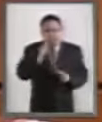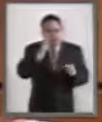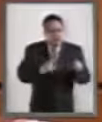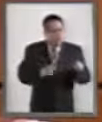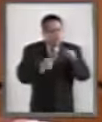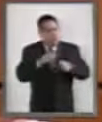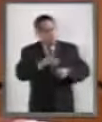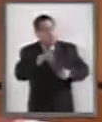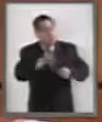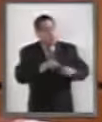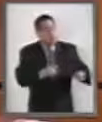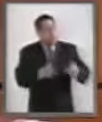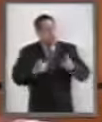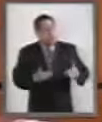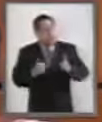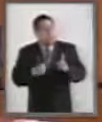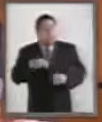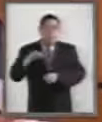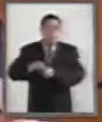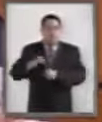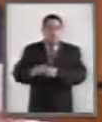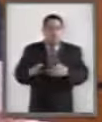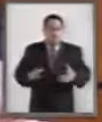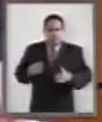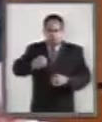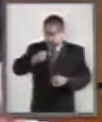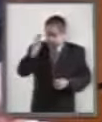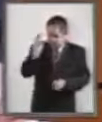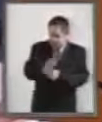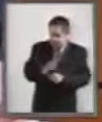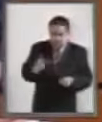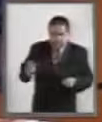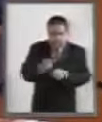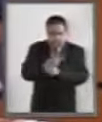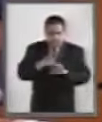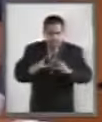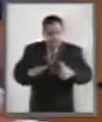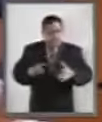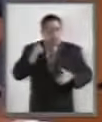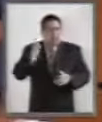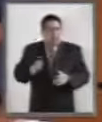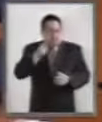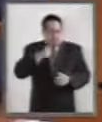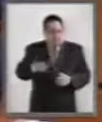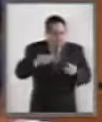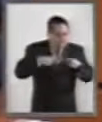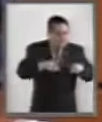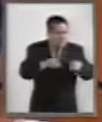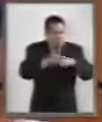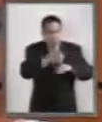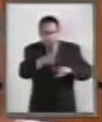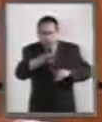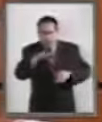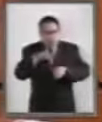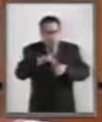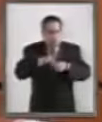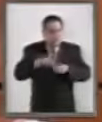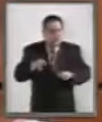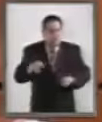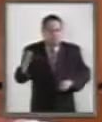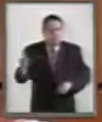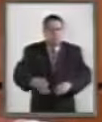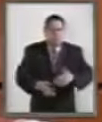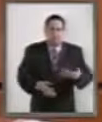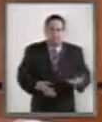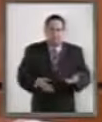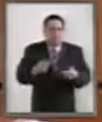voto. Quienes estamos pendientes de lo que ocurre en el campo, trabajando en asuntos electorales y hablando